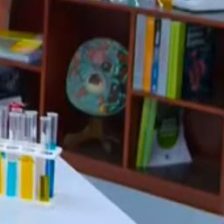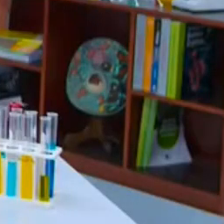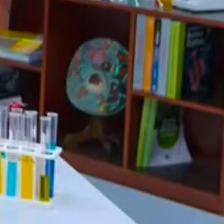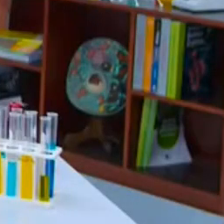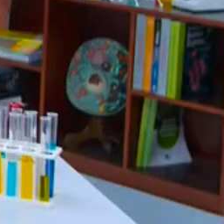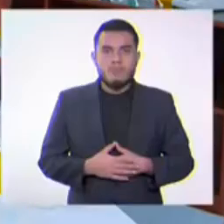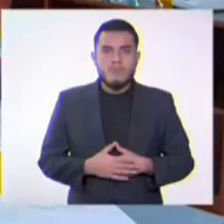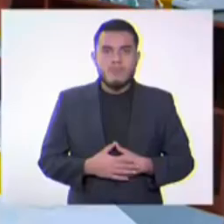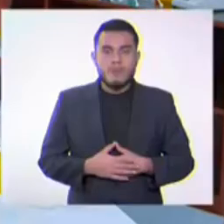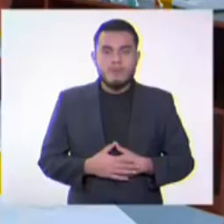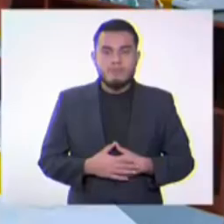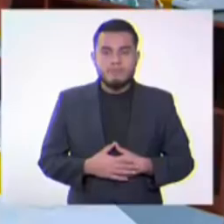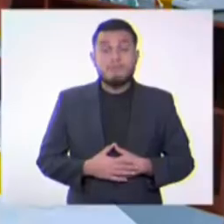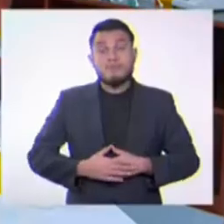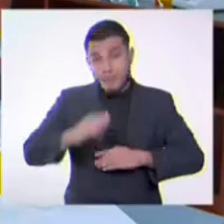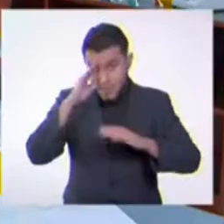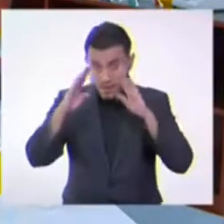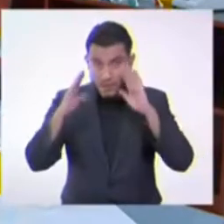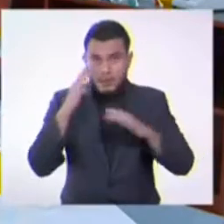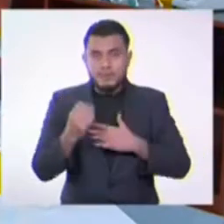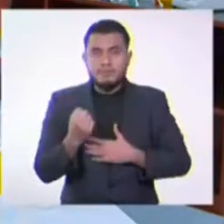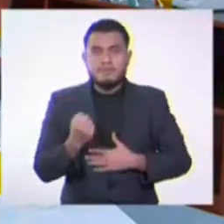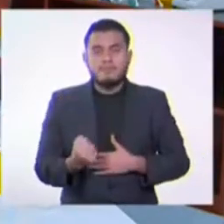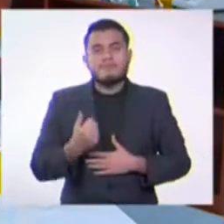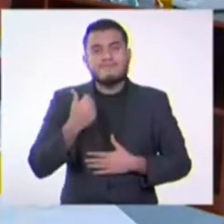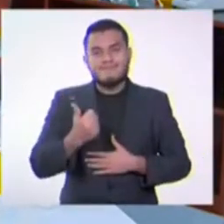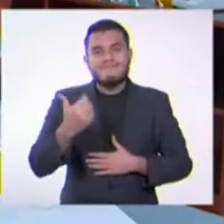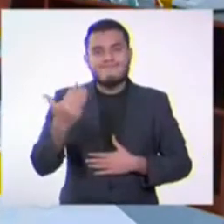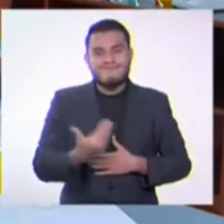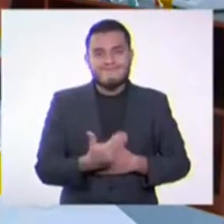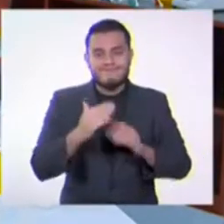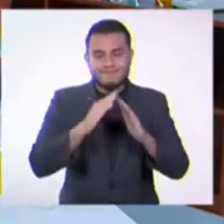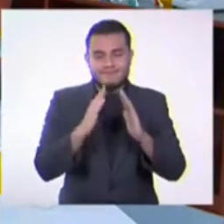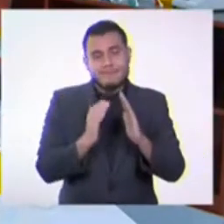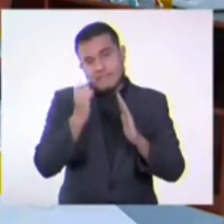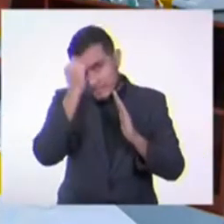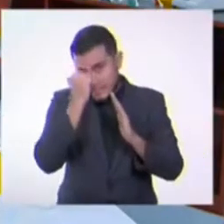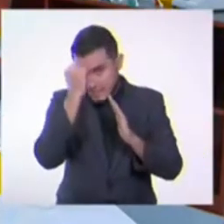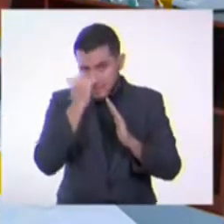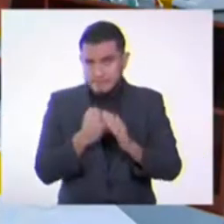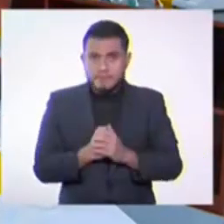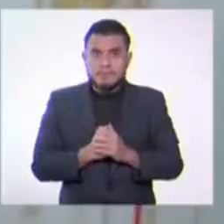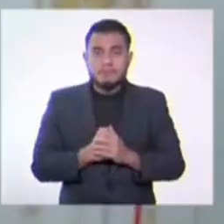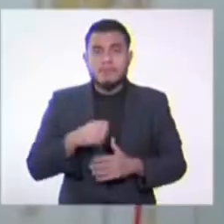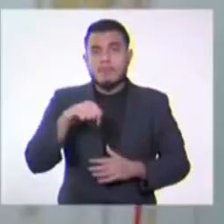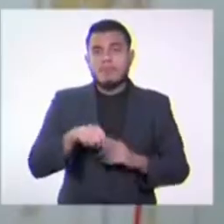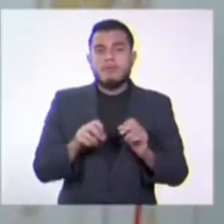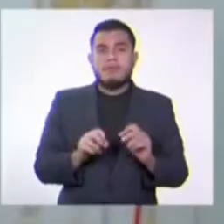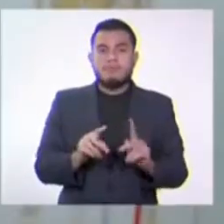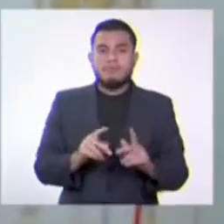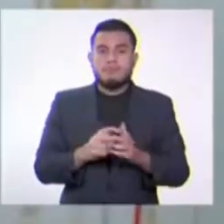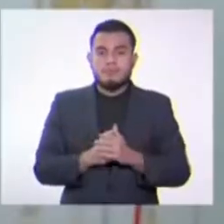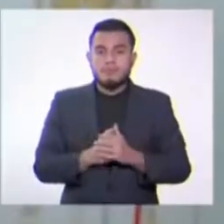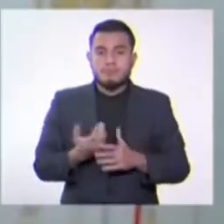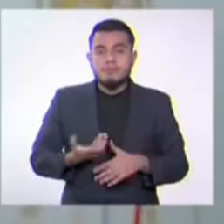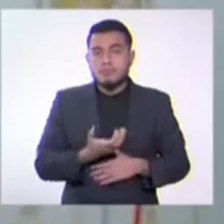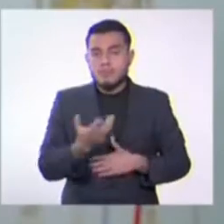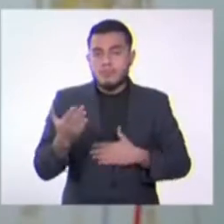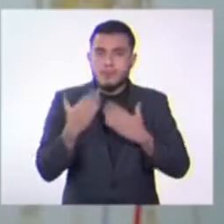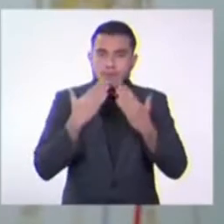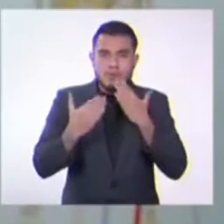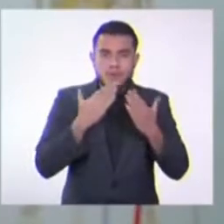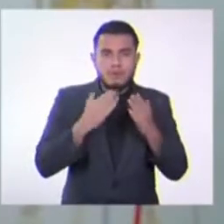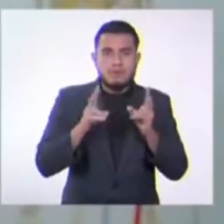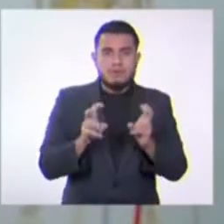Bienvenidos, estimados estudiantes, a tu espacio Aprendamos en Casa. En esta ocasión vamos a hablar sobre un